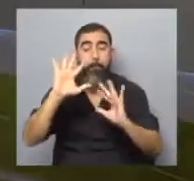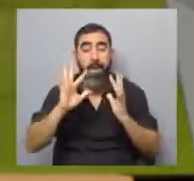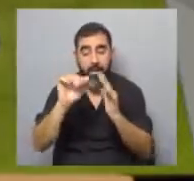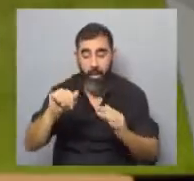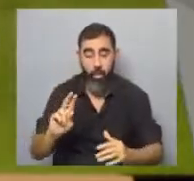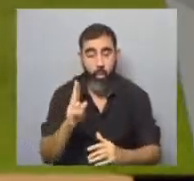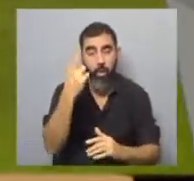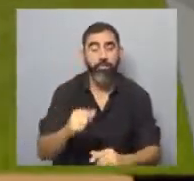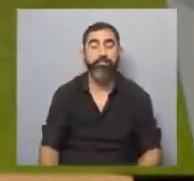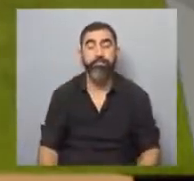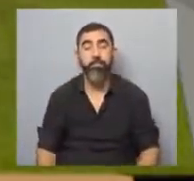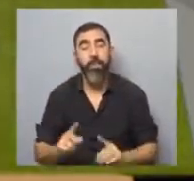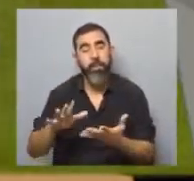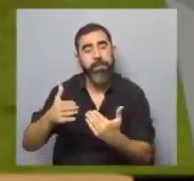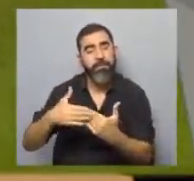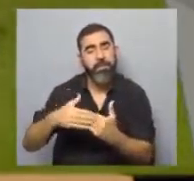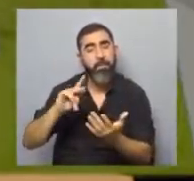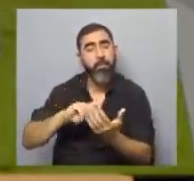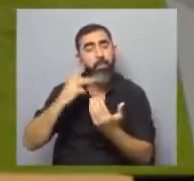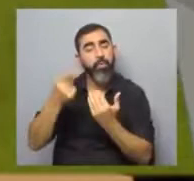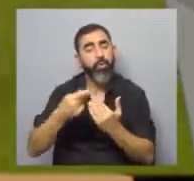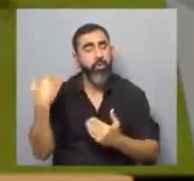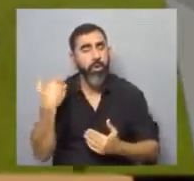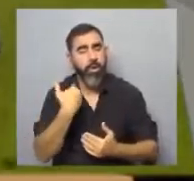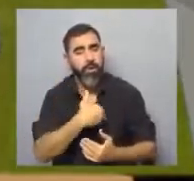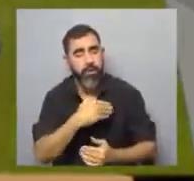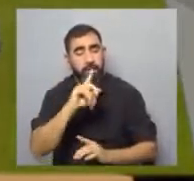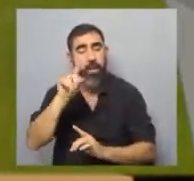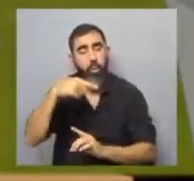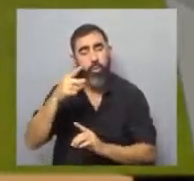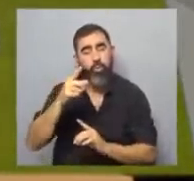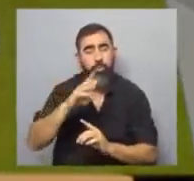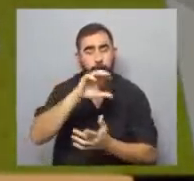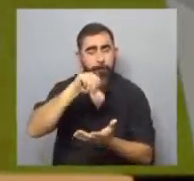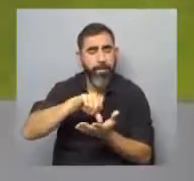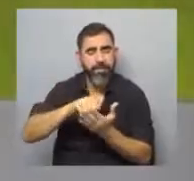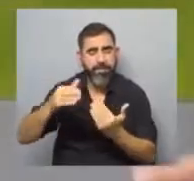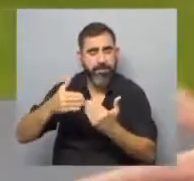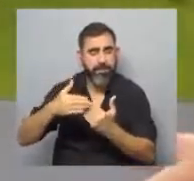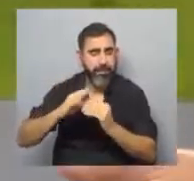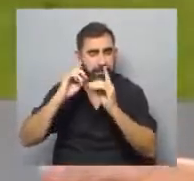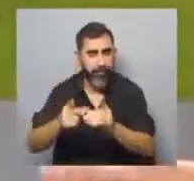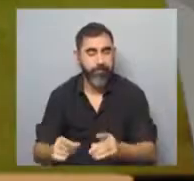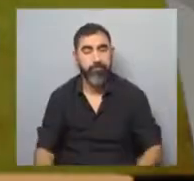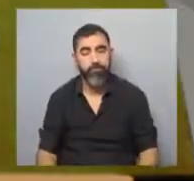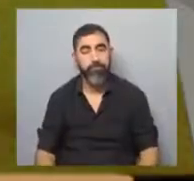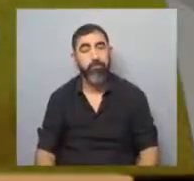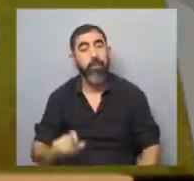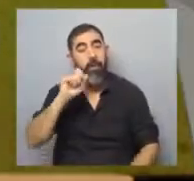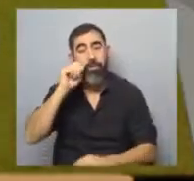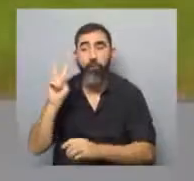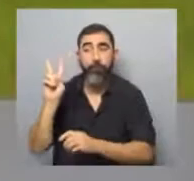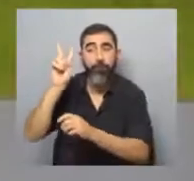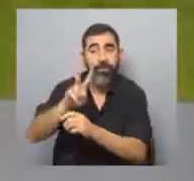Uruguay y otros en la región, porque vos hablaste de proyectos en Argentina, algunos otros candidatos en otros países de la región, y qué lindo para irlos a visitar